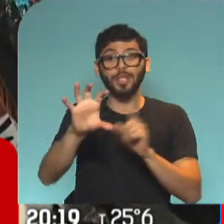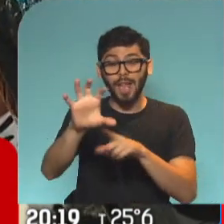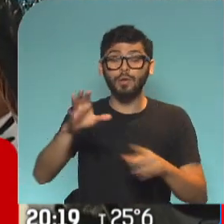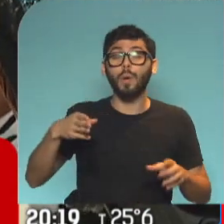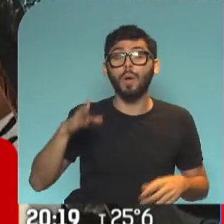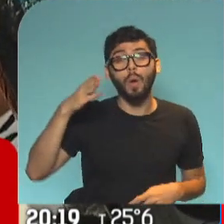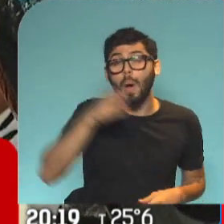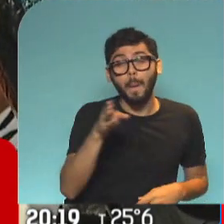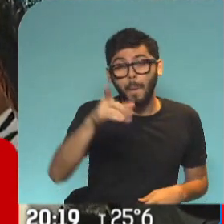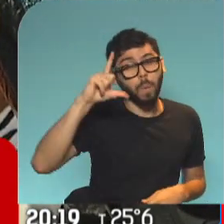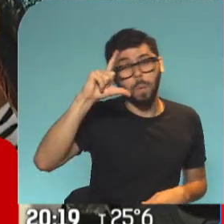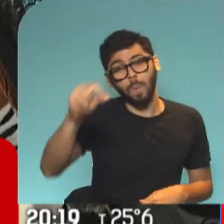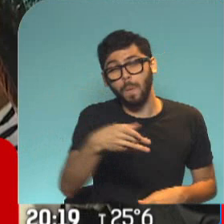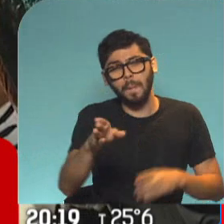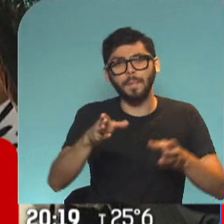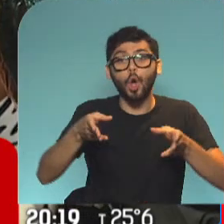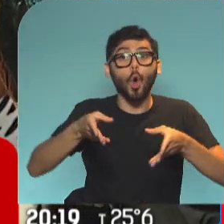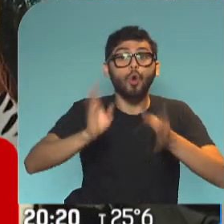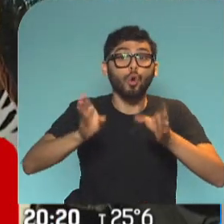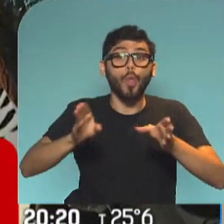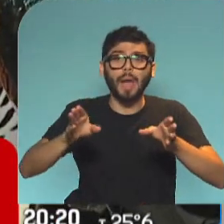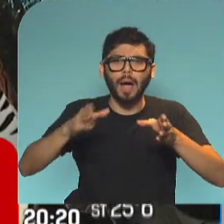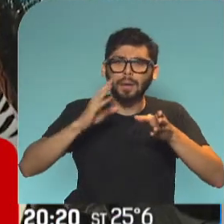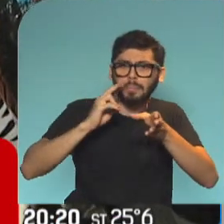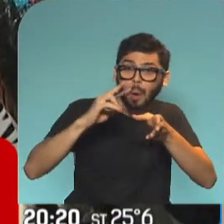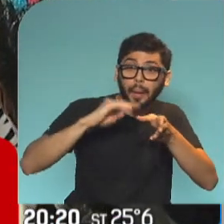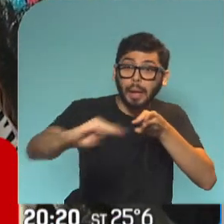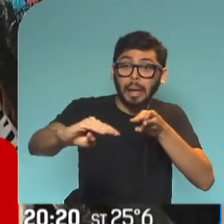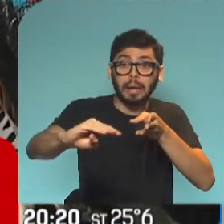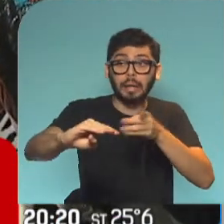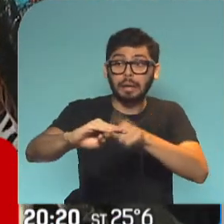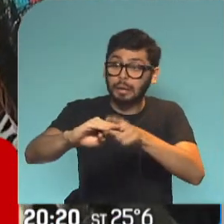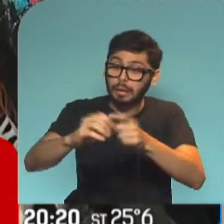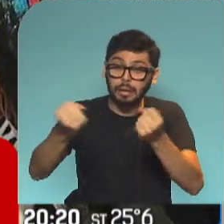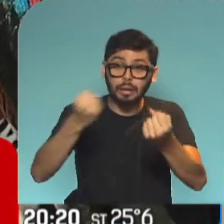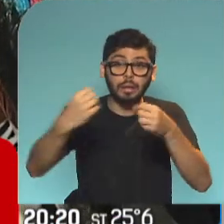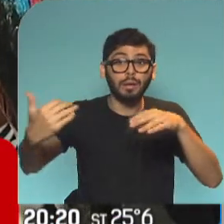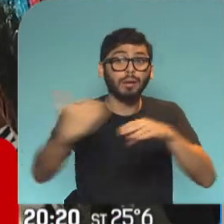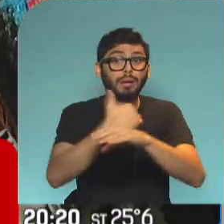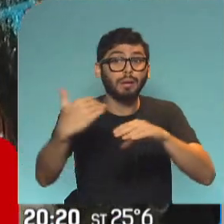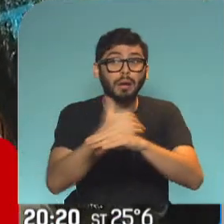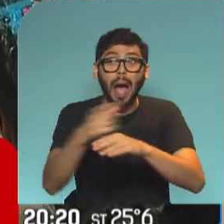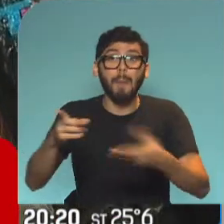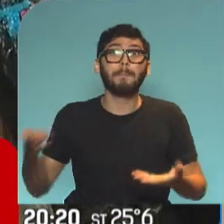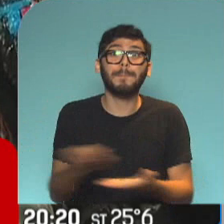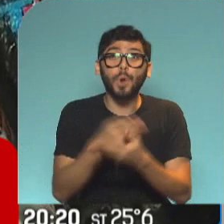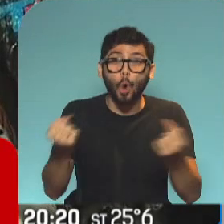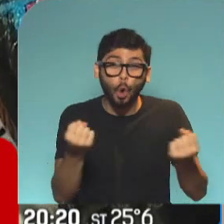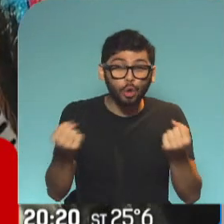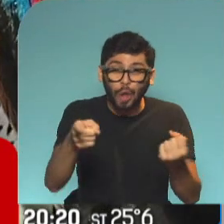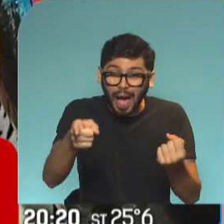caminos rurales y el estado de las rutas, difícilmente uno piense que pueden ser vías de tránsito de la salida de la producción. Ministra,